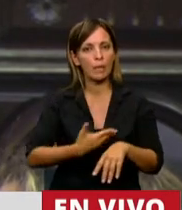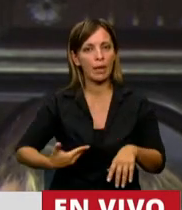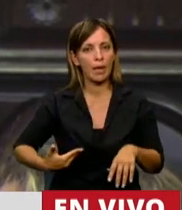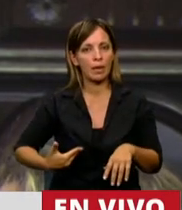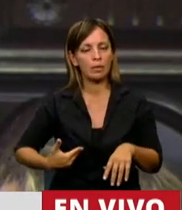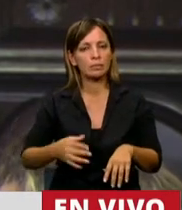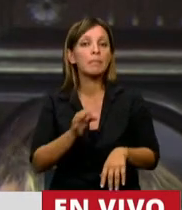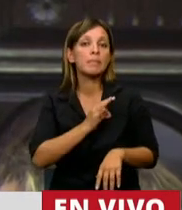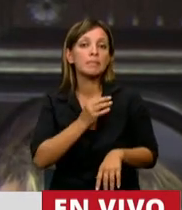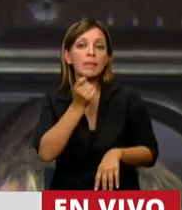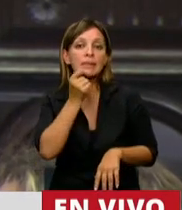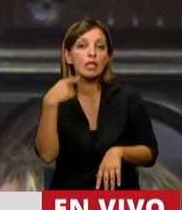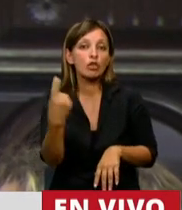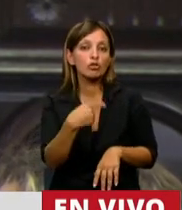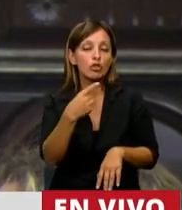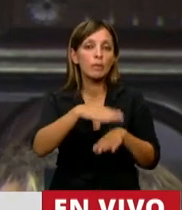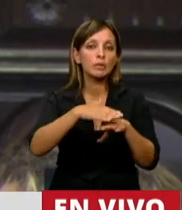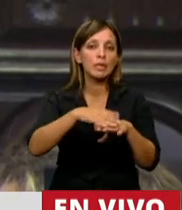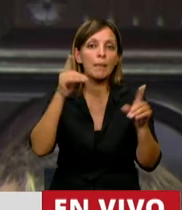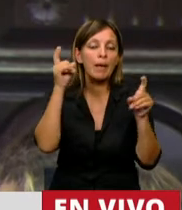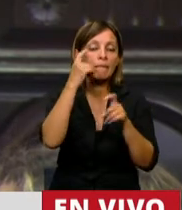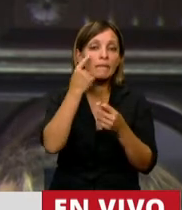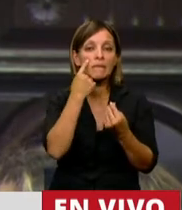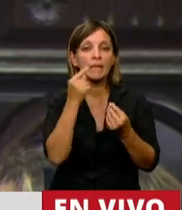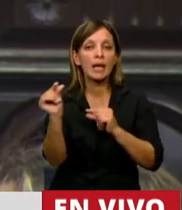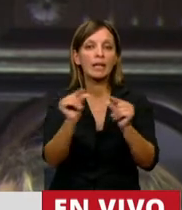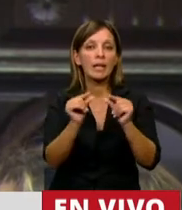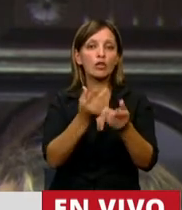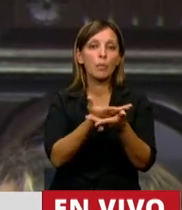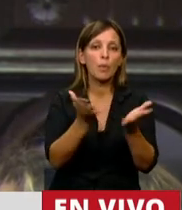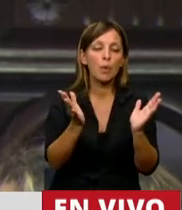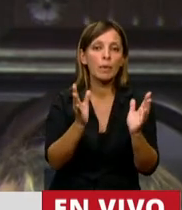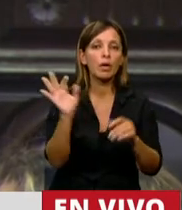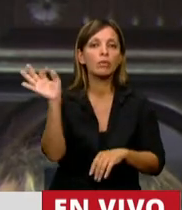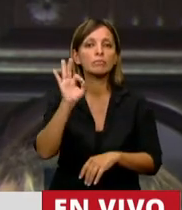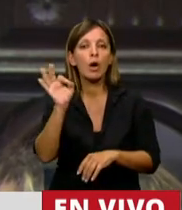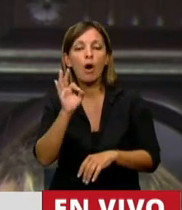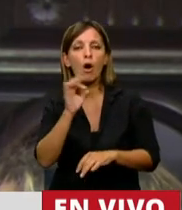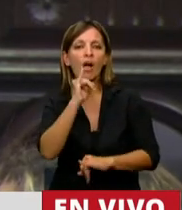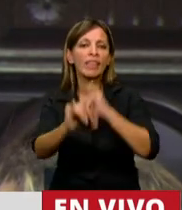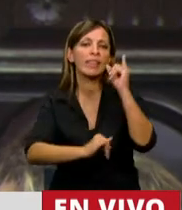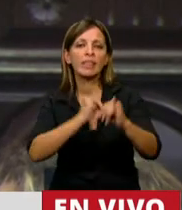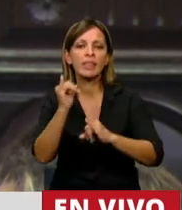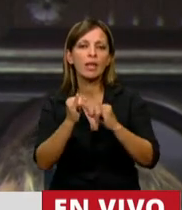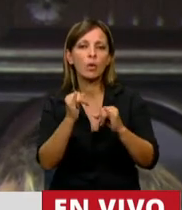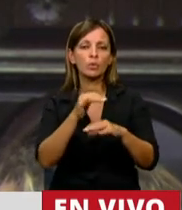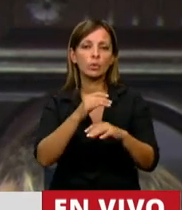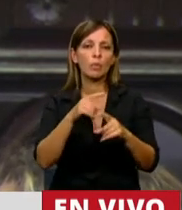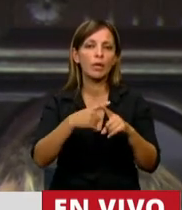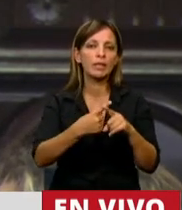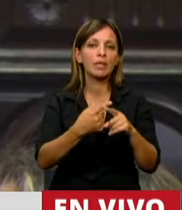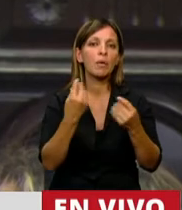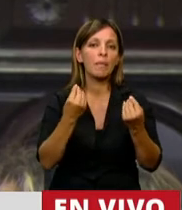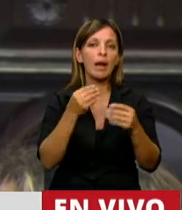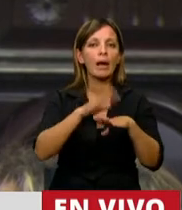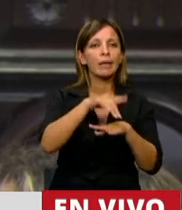acá venimos a regular el tema del crédito público o venimos a hacer discurso político para responsabilizar una